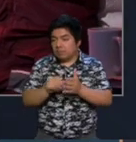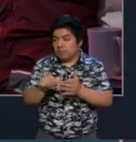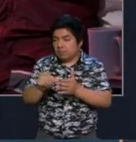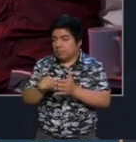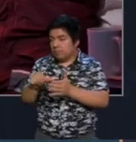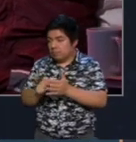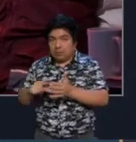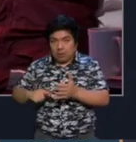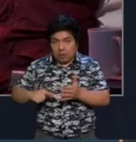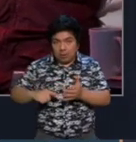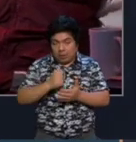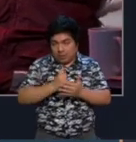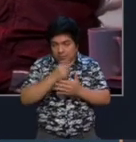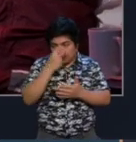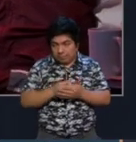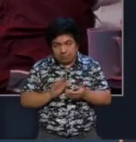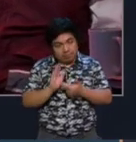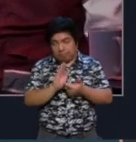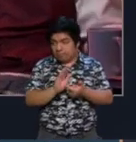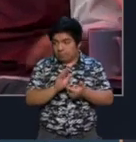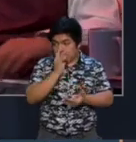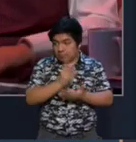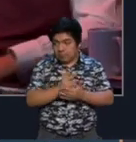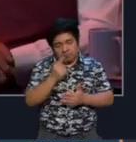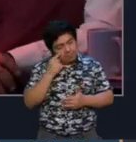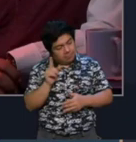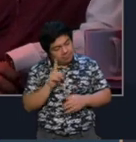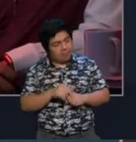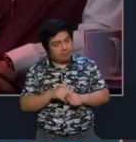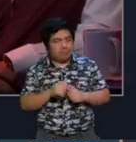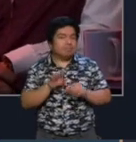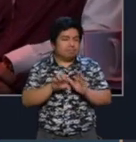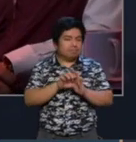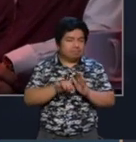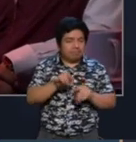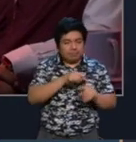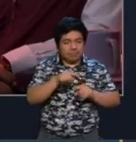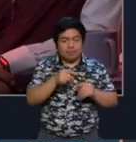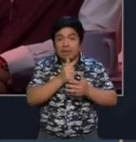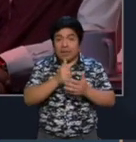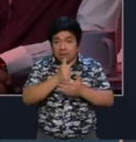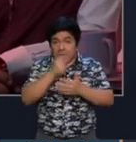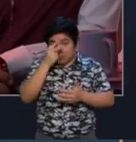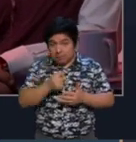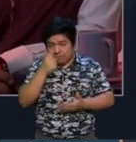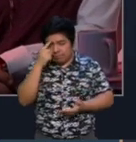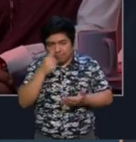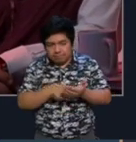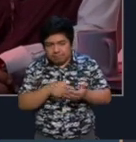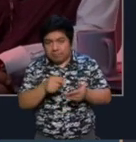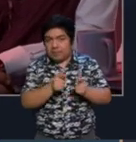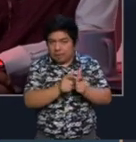propio gobierno de la ciudad. Pero no solamente eso, y es a lo que vamos. Lo que queremos para la ciudad, y que creo que es el sello de